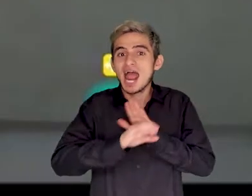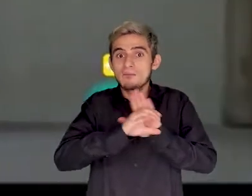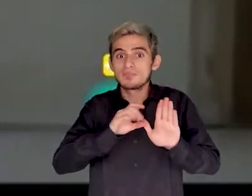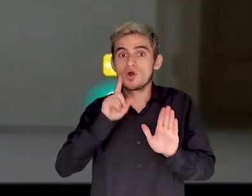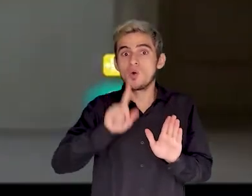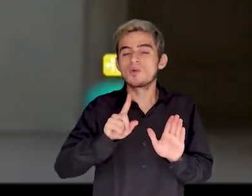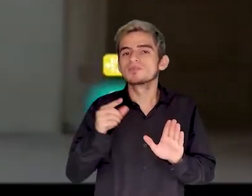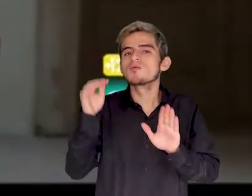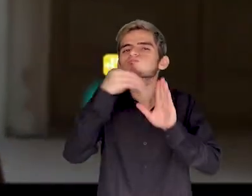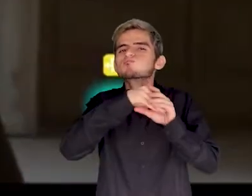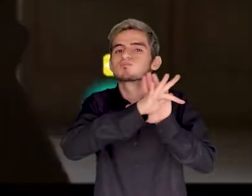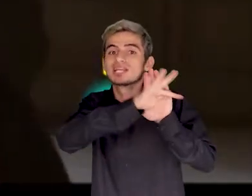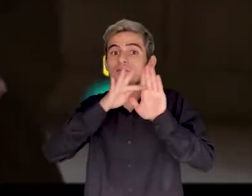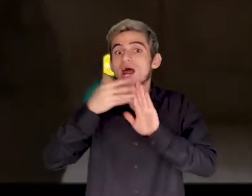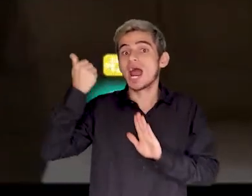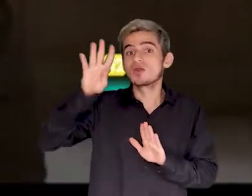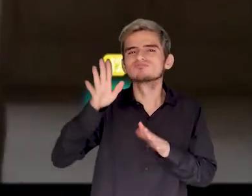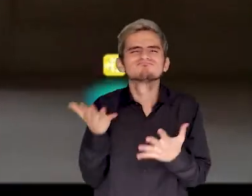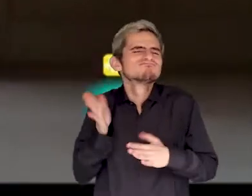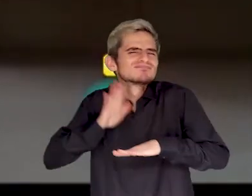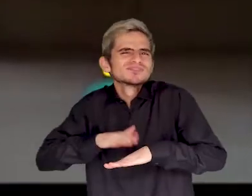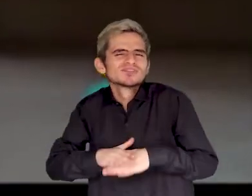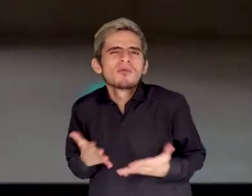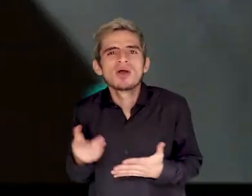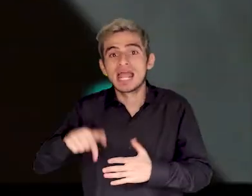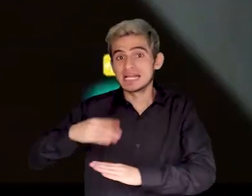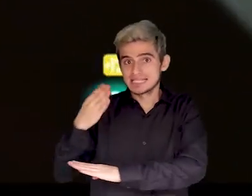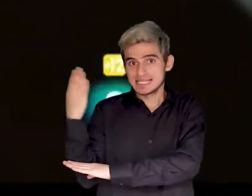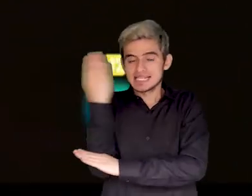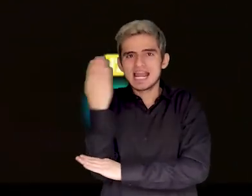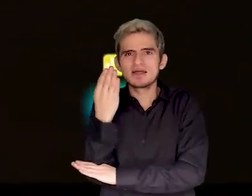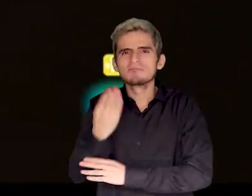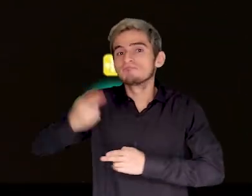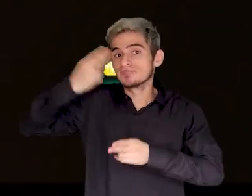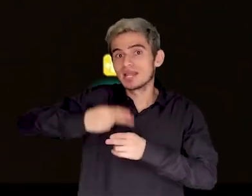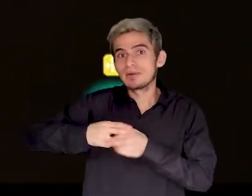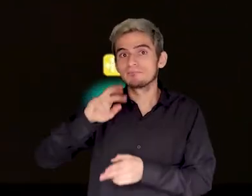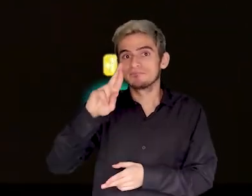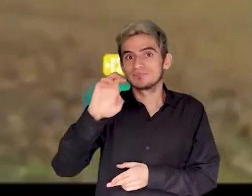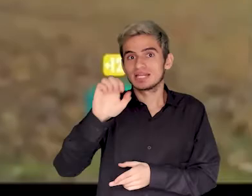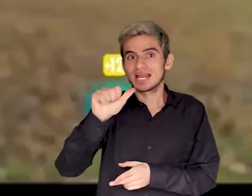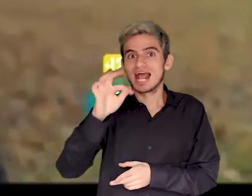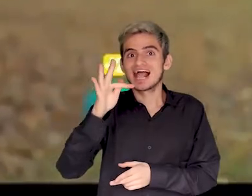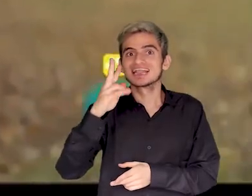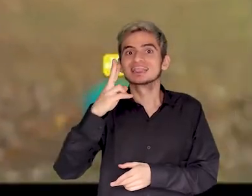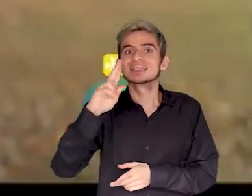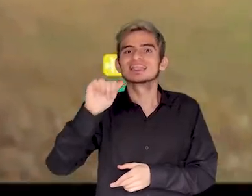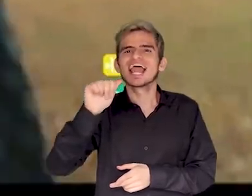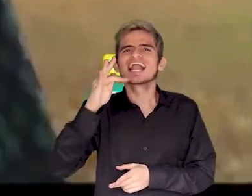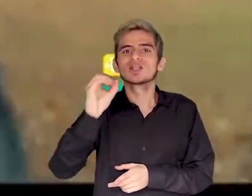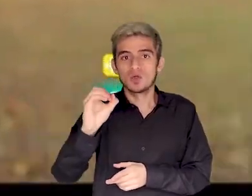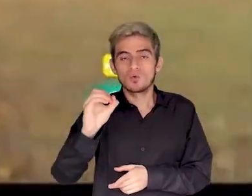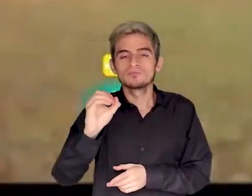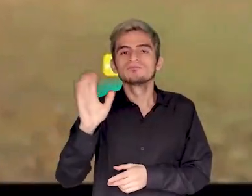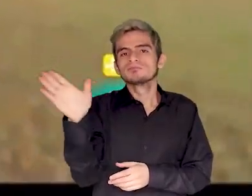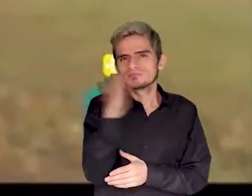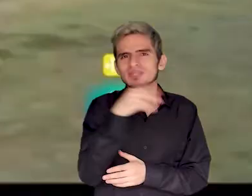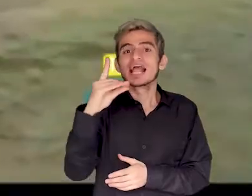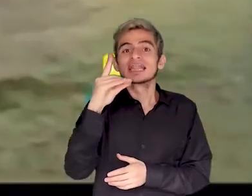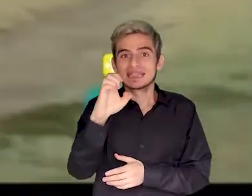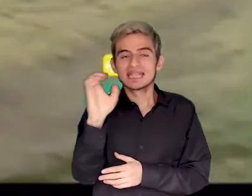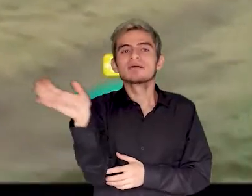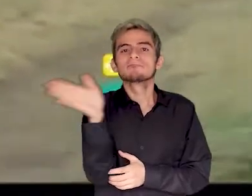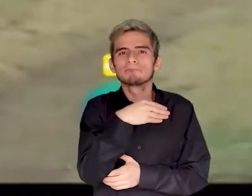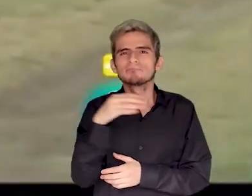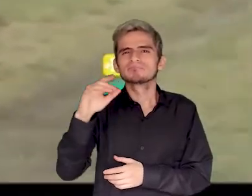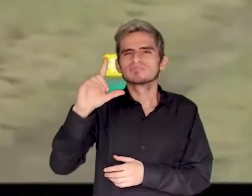Para finalizar este primer capítulo de la temporada 14, te queremos recomendar Retrato de una mujer en llamas, una hermosa película dirigida